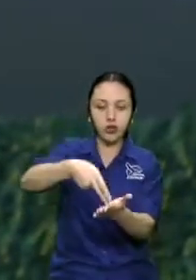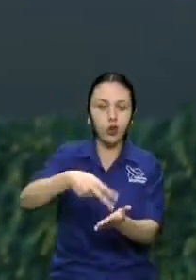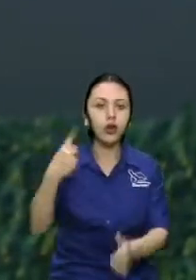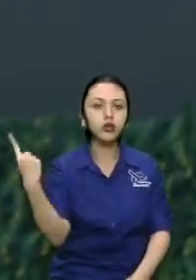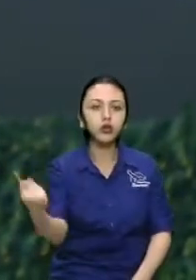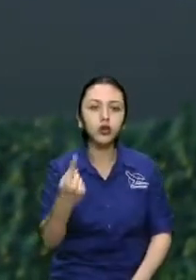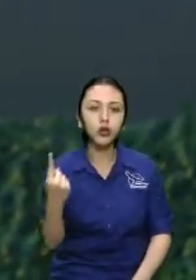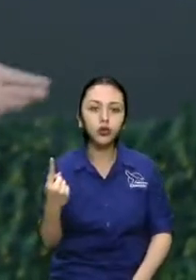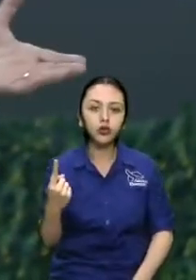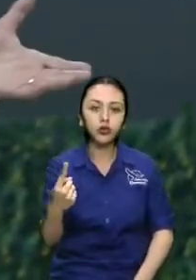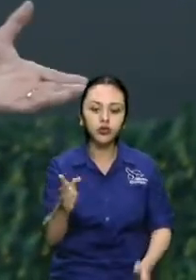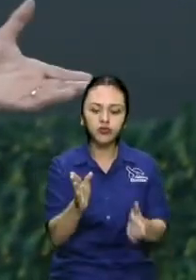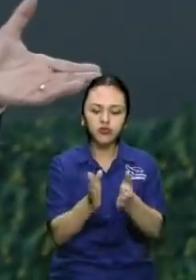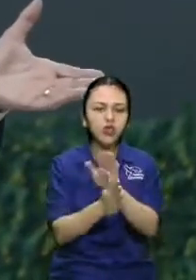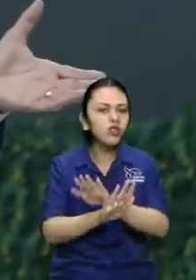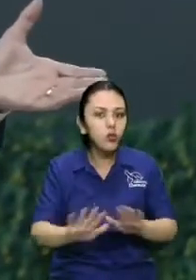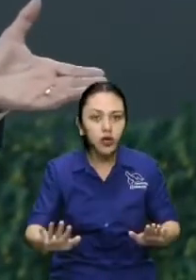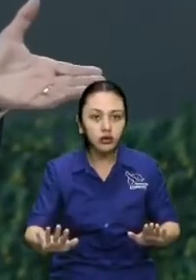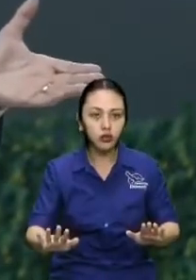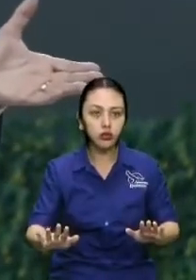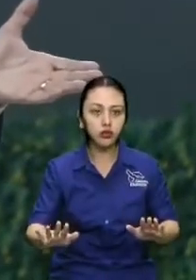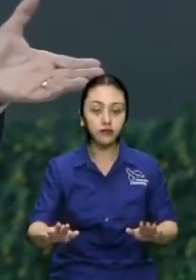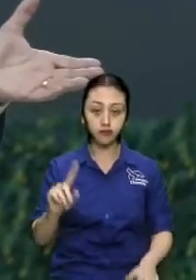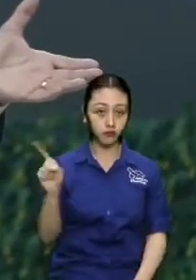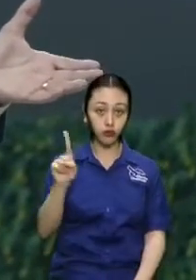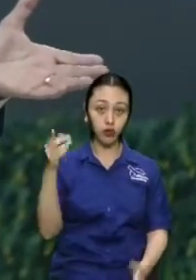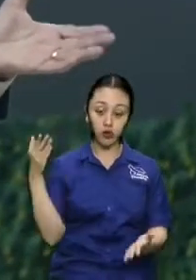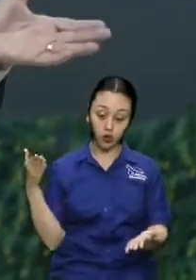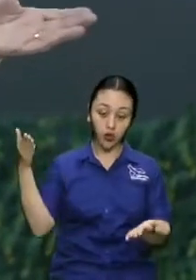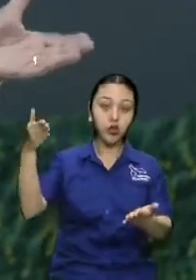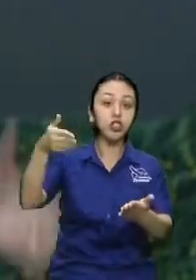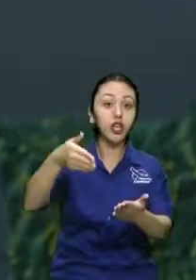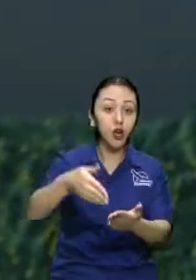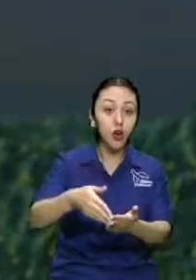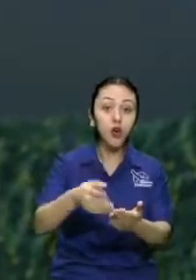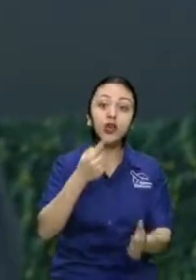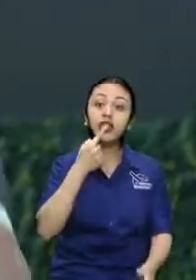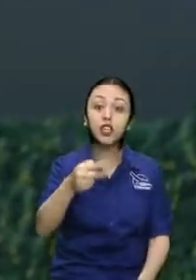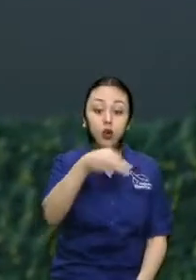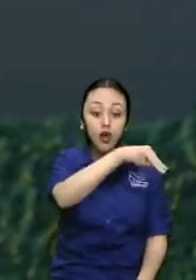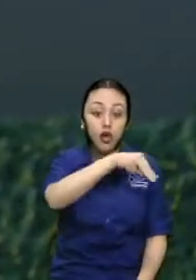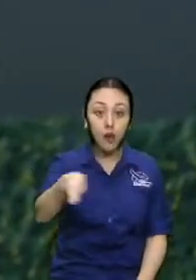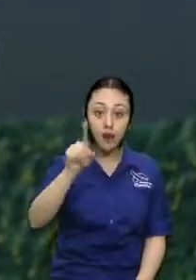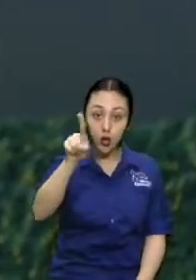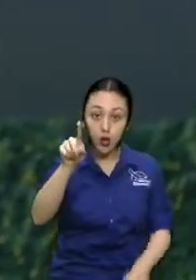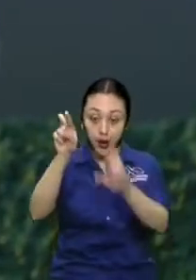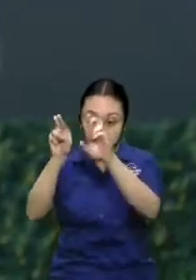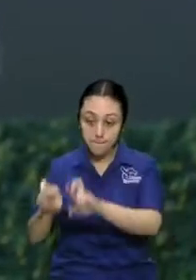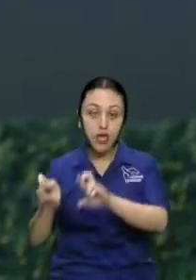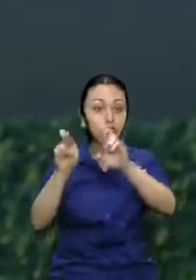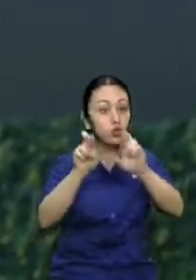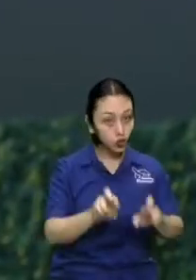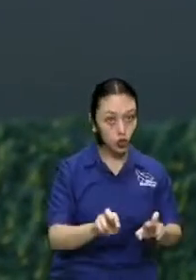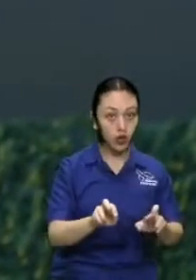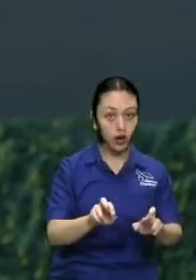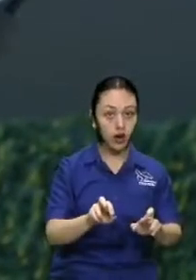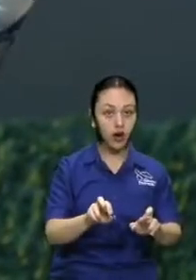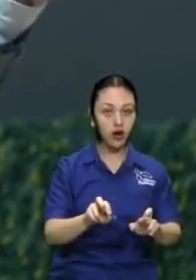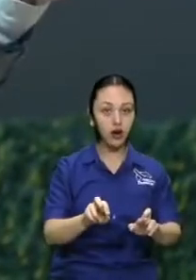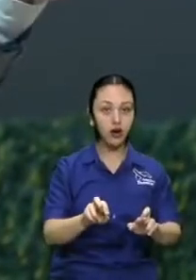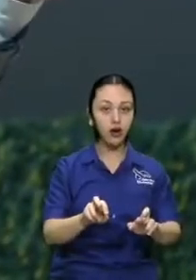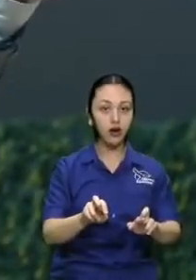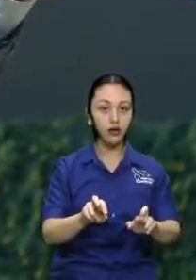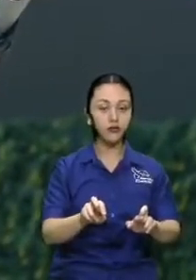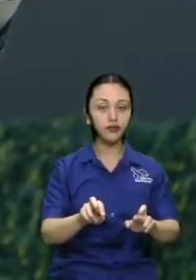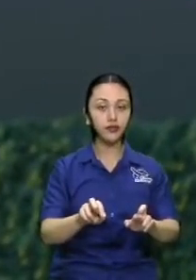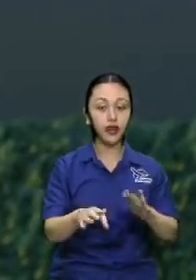tuvo que llamarlo por nombre? Si hubieran salido todos los muertos. Si él solo dice, ¡ven fuera! Todos los muertos, te